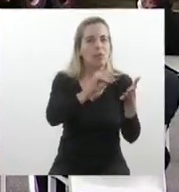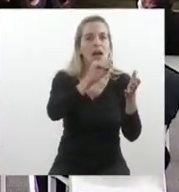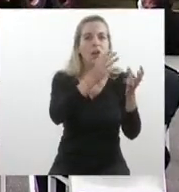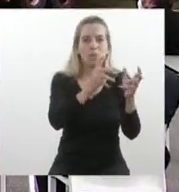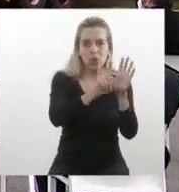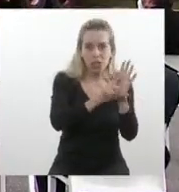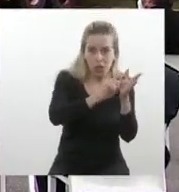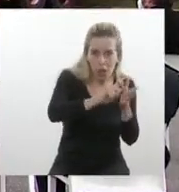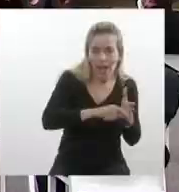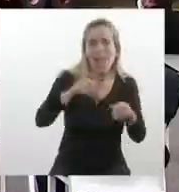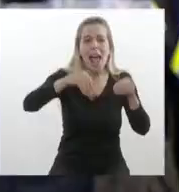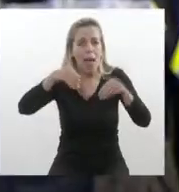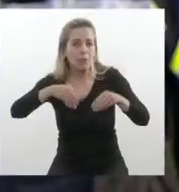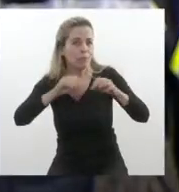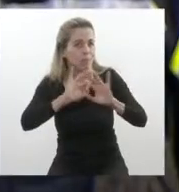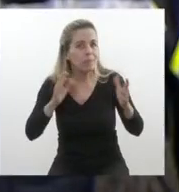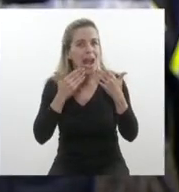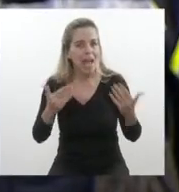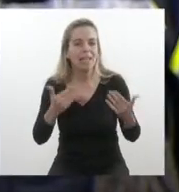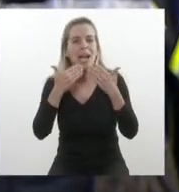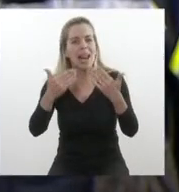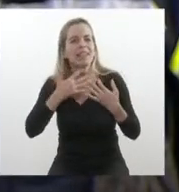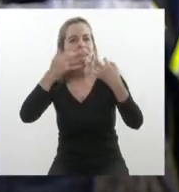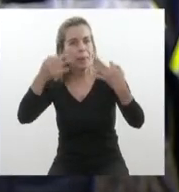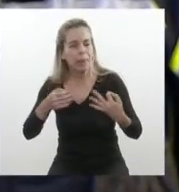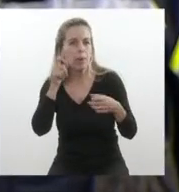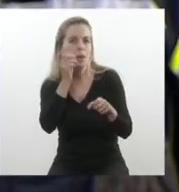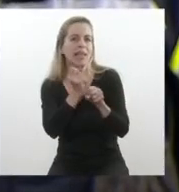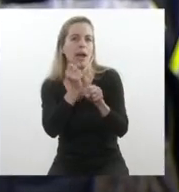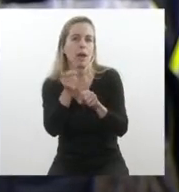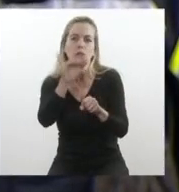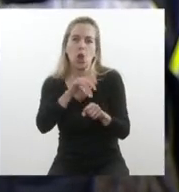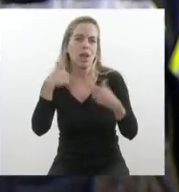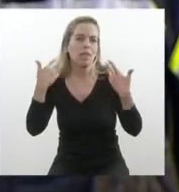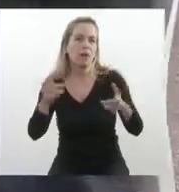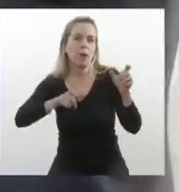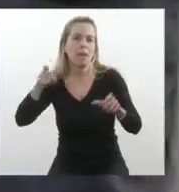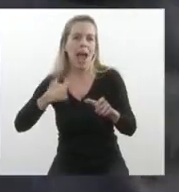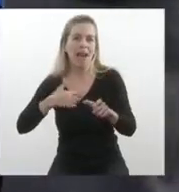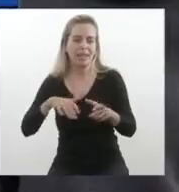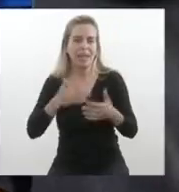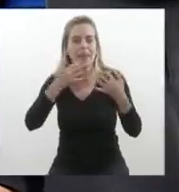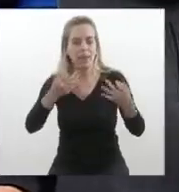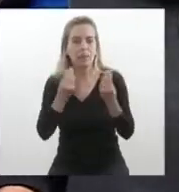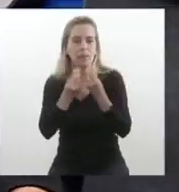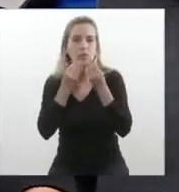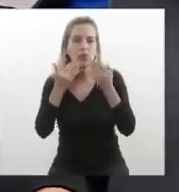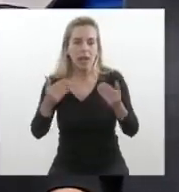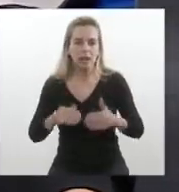ley, y gracias de corazón por lo que cotidianamente hacen por argentinos y argentinas. De verdad, muchas gracias.